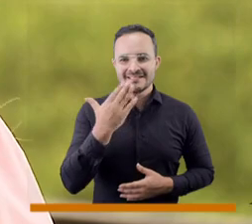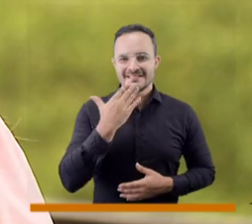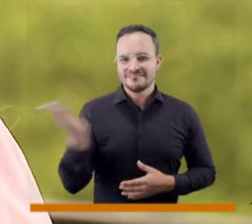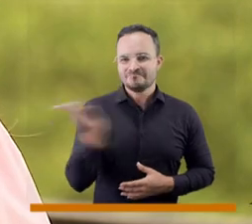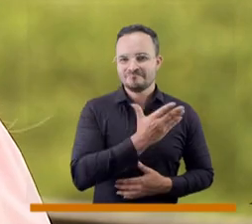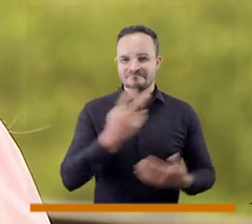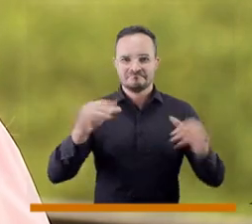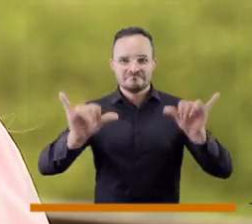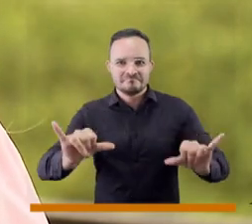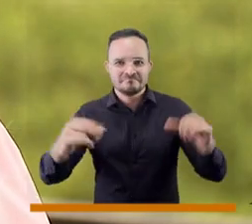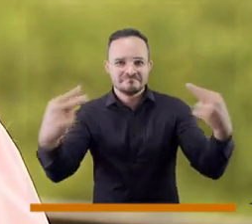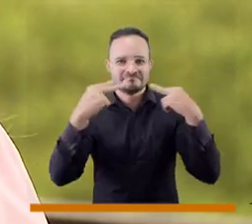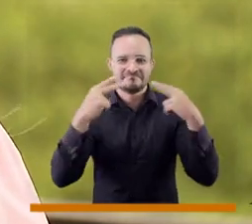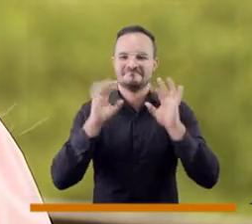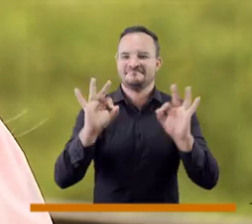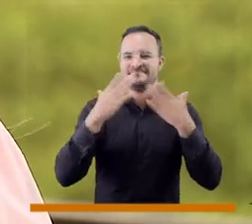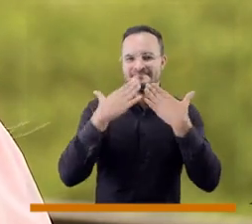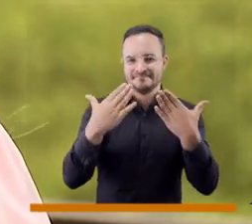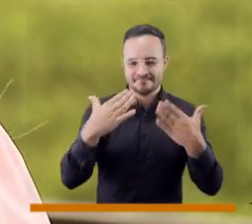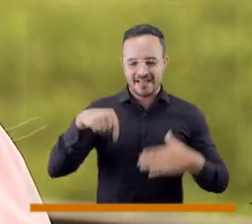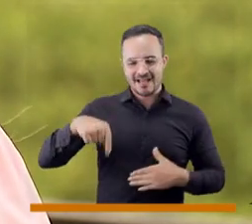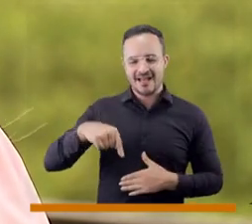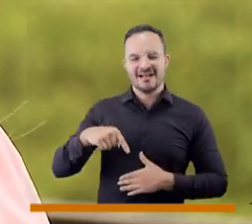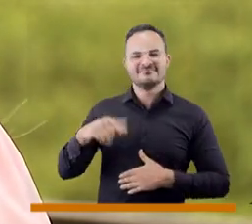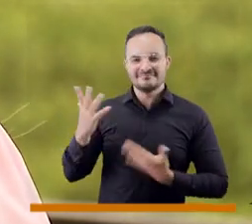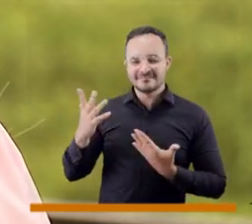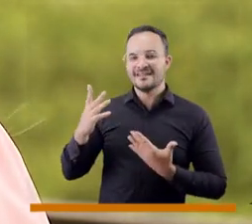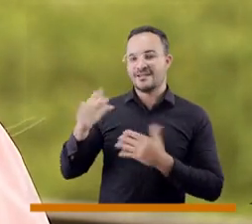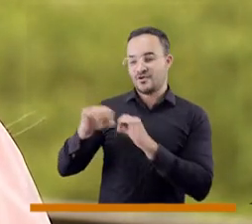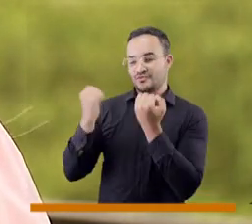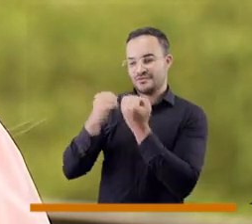Gracias por continuar con nosotros aquí en De Frente